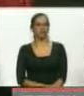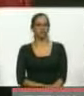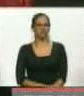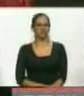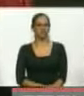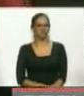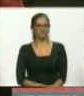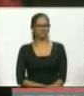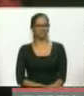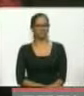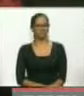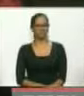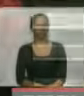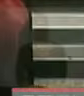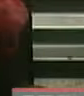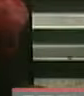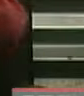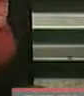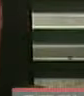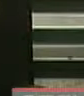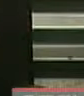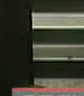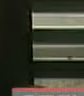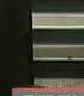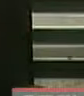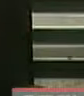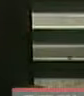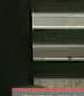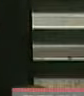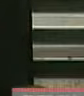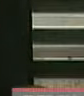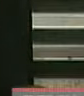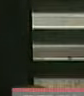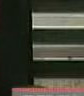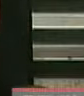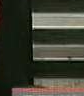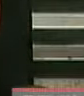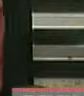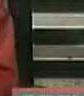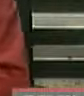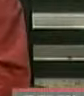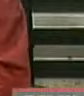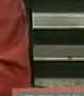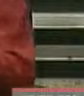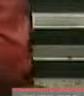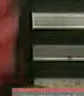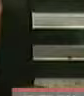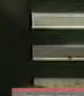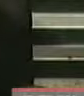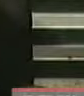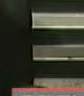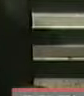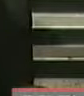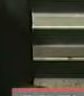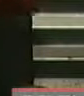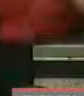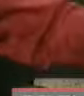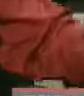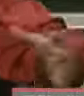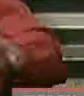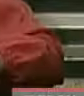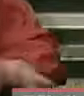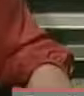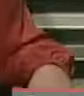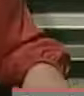fuesen trabajo nada más pensaron sus intereses mientras que hubo un hugo chávez un lula a un kirchner que mostrara un talante y que